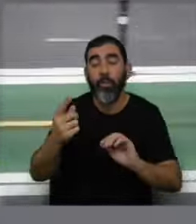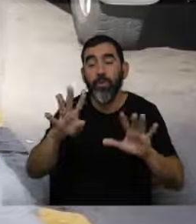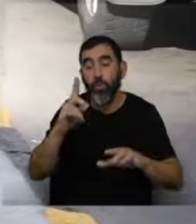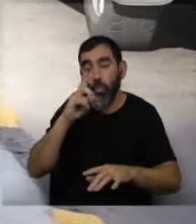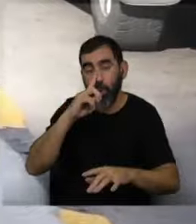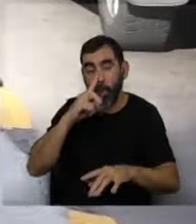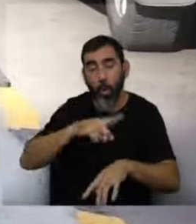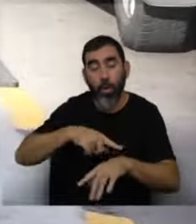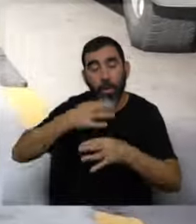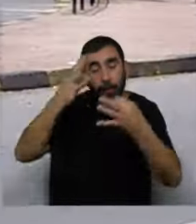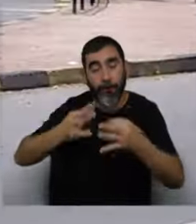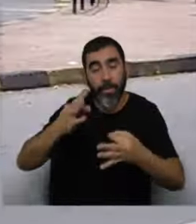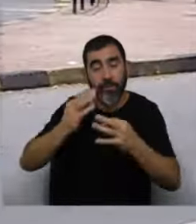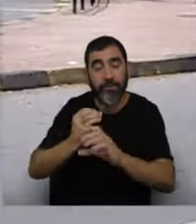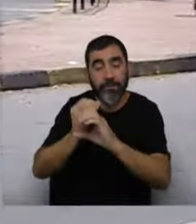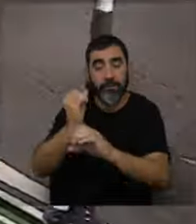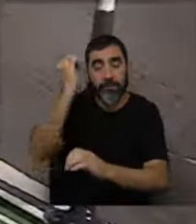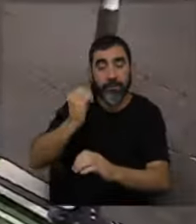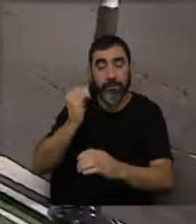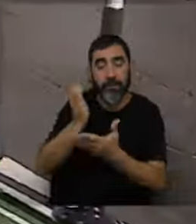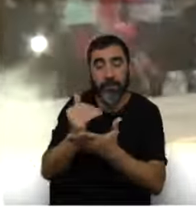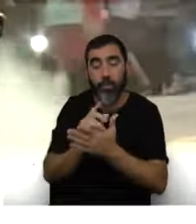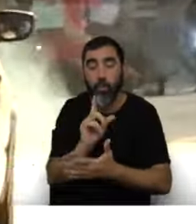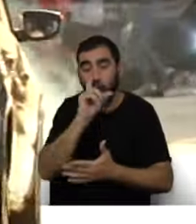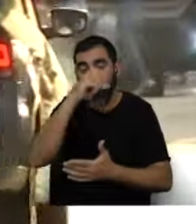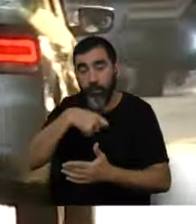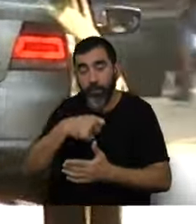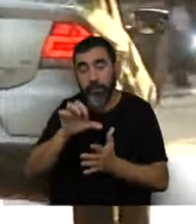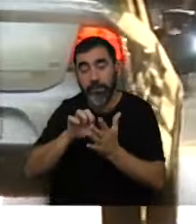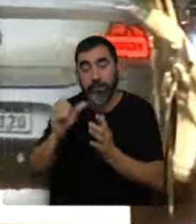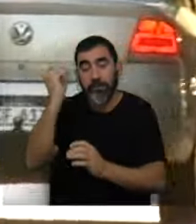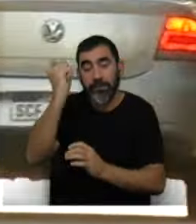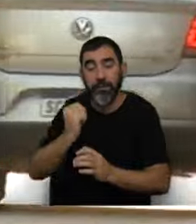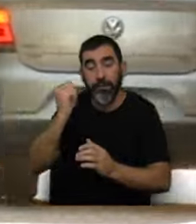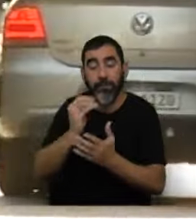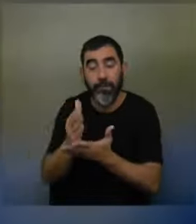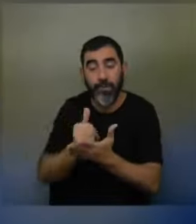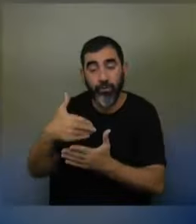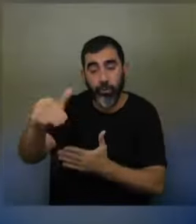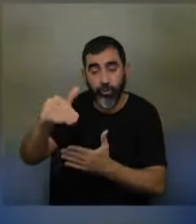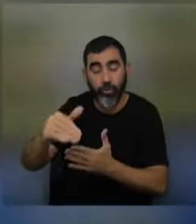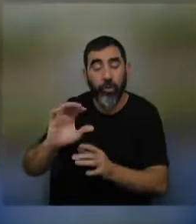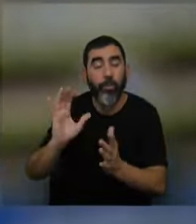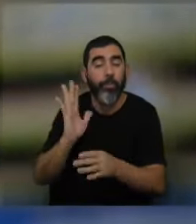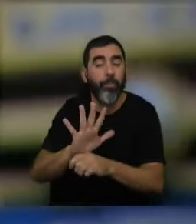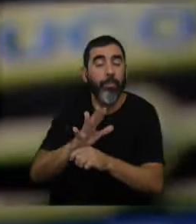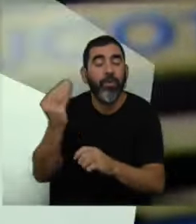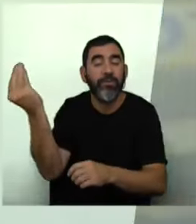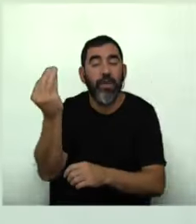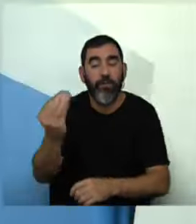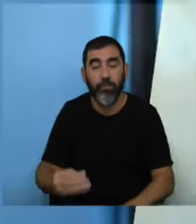junio habrá horario especial en el transporte colectivo urbano de Montevideo los servicios de Ómnibus urbanos funcionarán como días